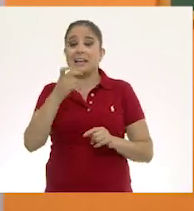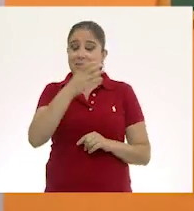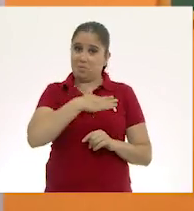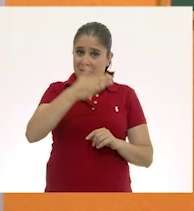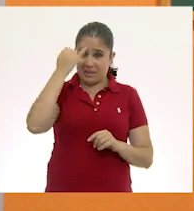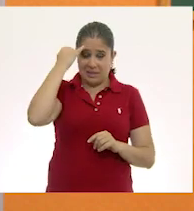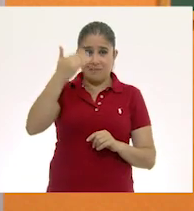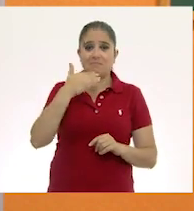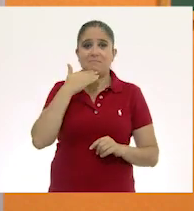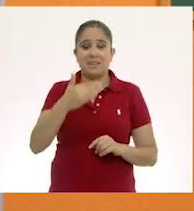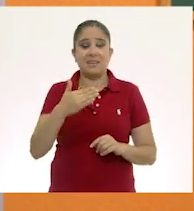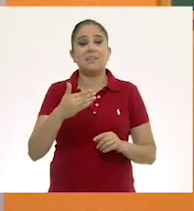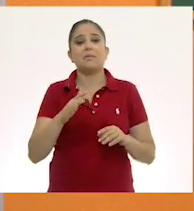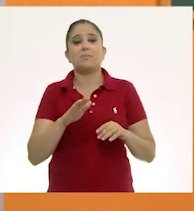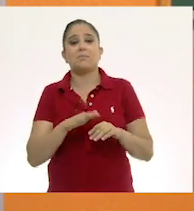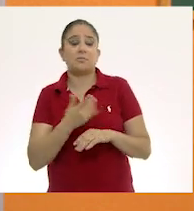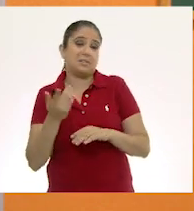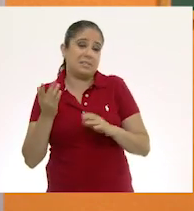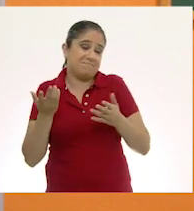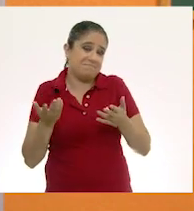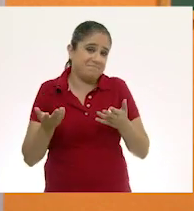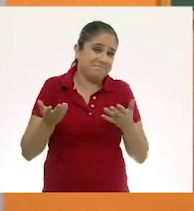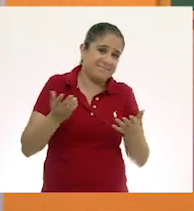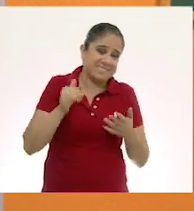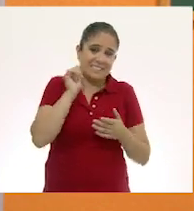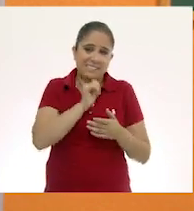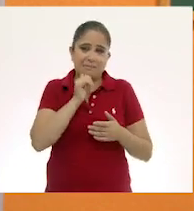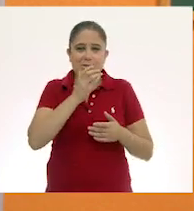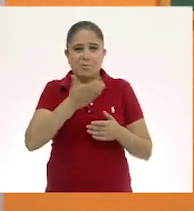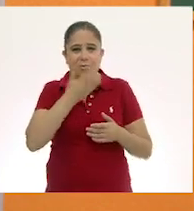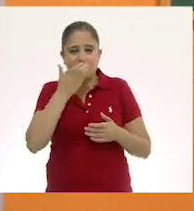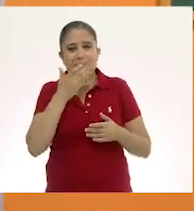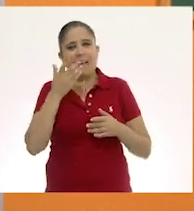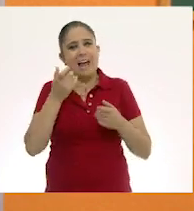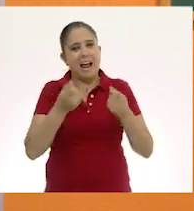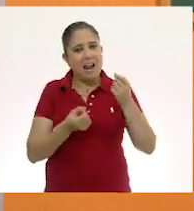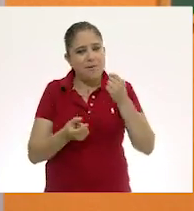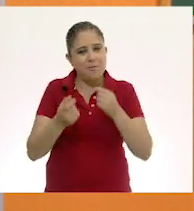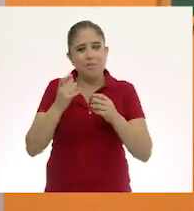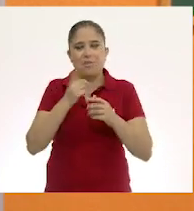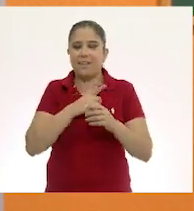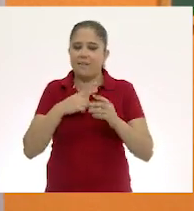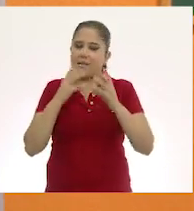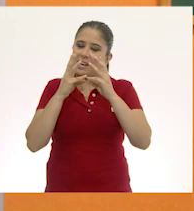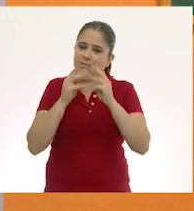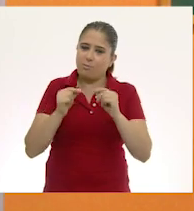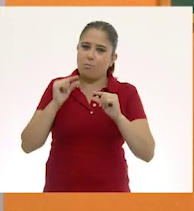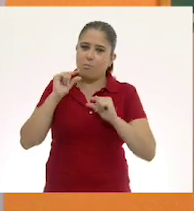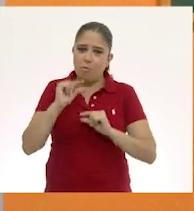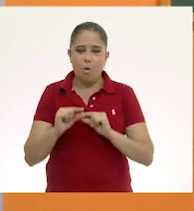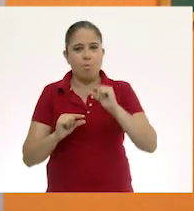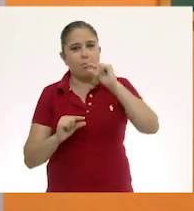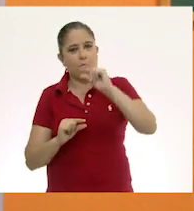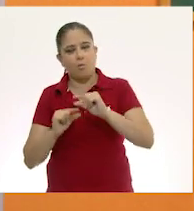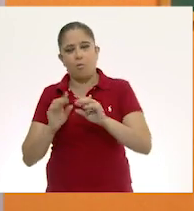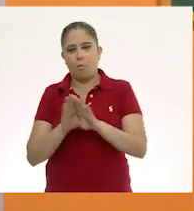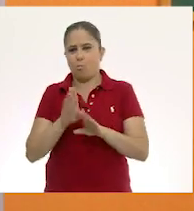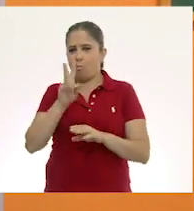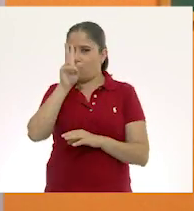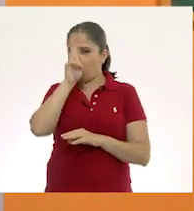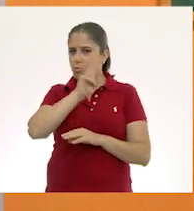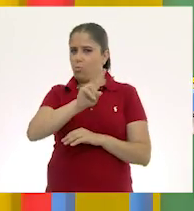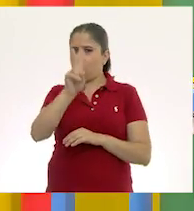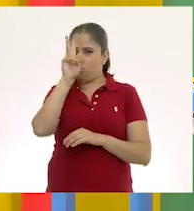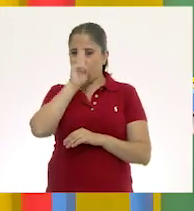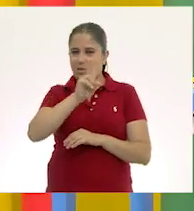idea, porque normalmente hay algunas cosas que se tienen que resolver poco a poco o con prudencia. Así